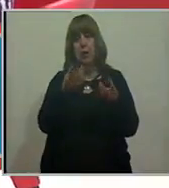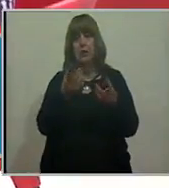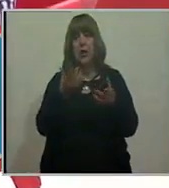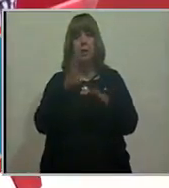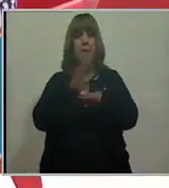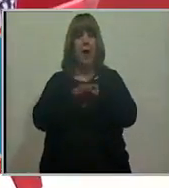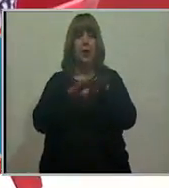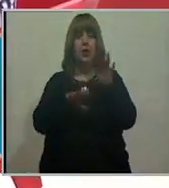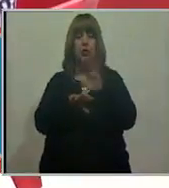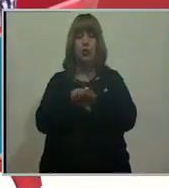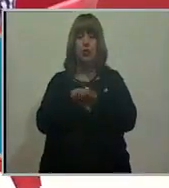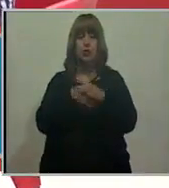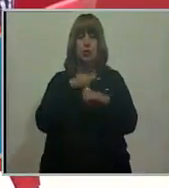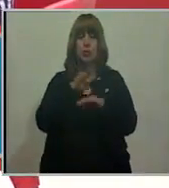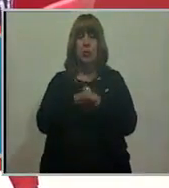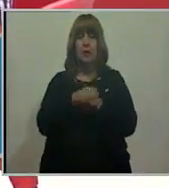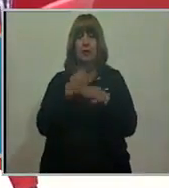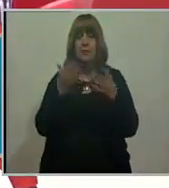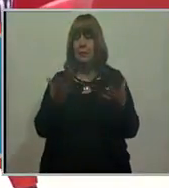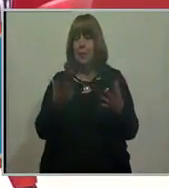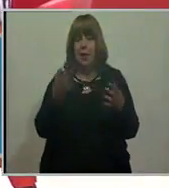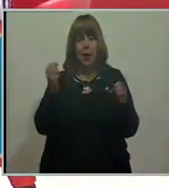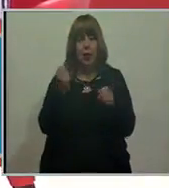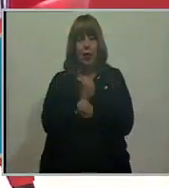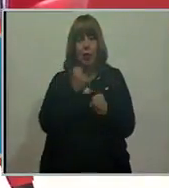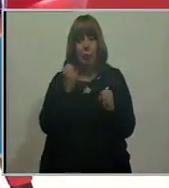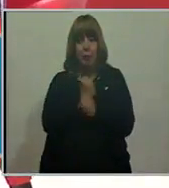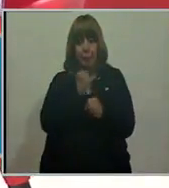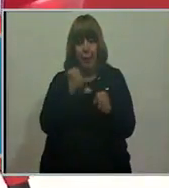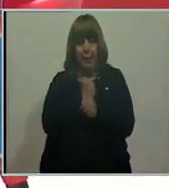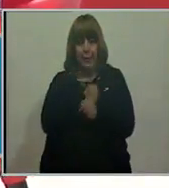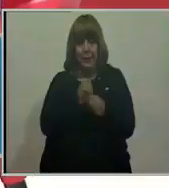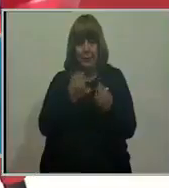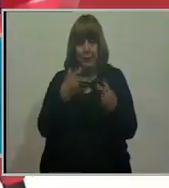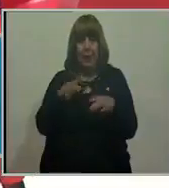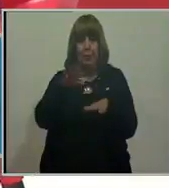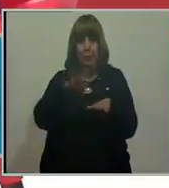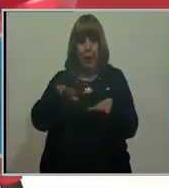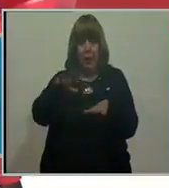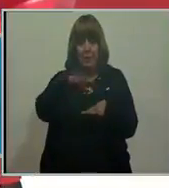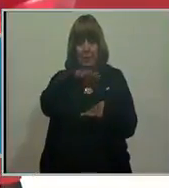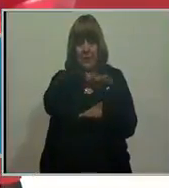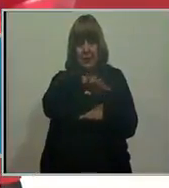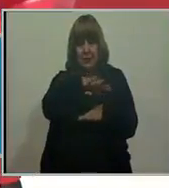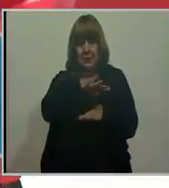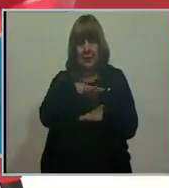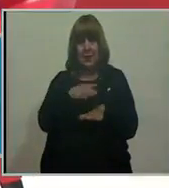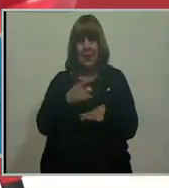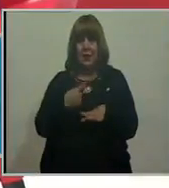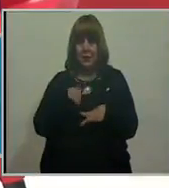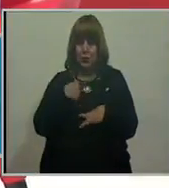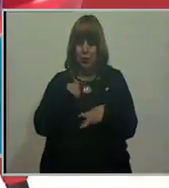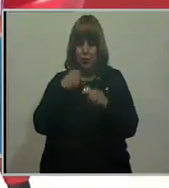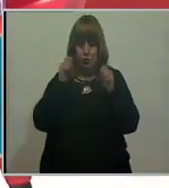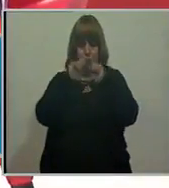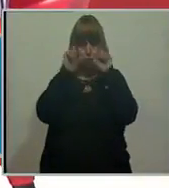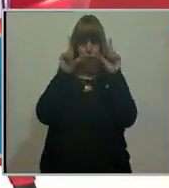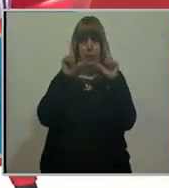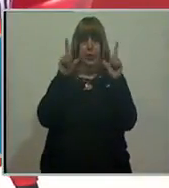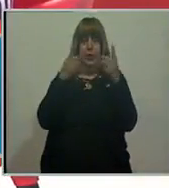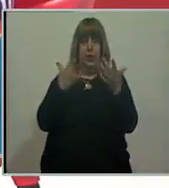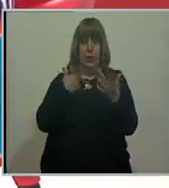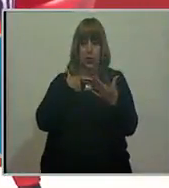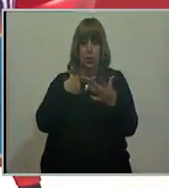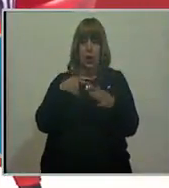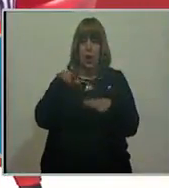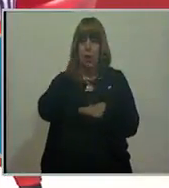las llamo, se encargan de destrozar muchas de estas plazas. Y a mí me sorprende ver